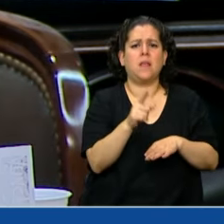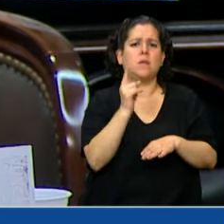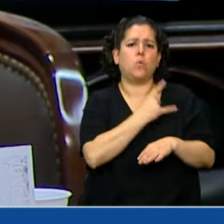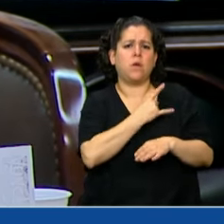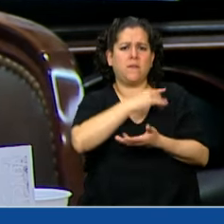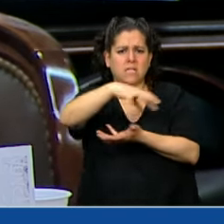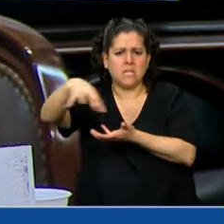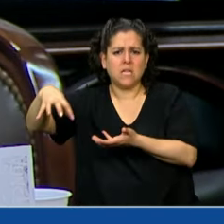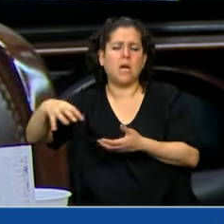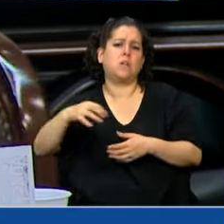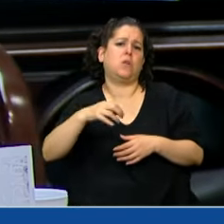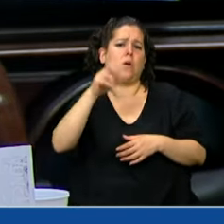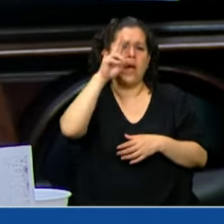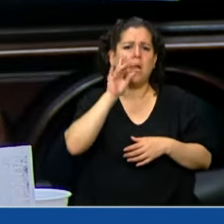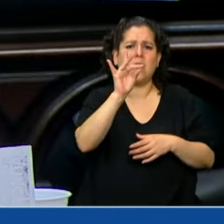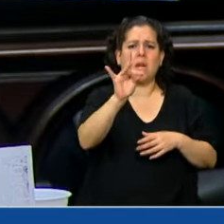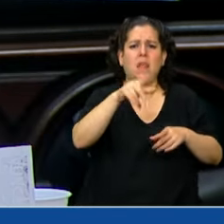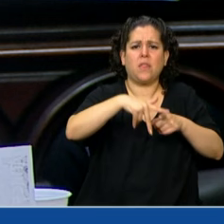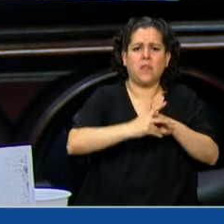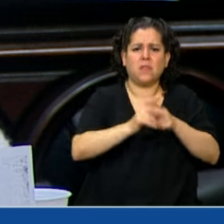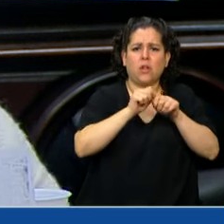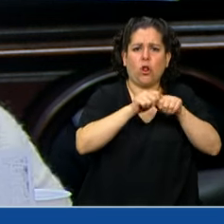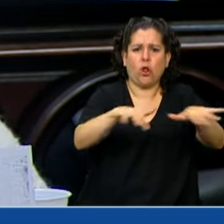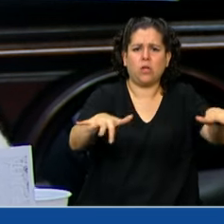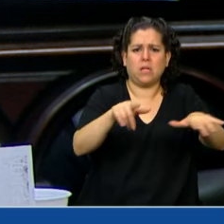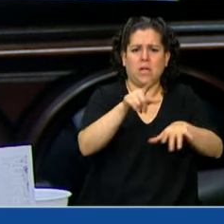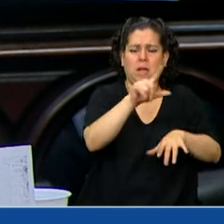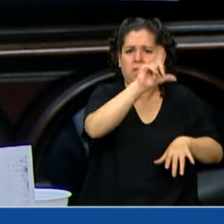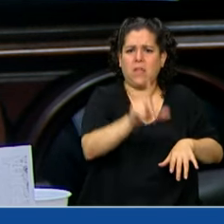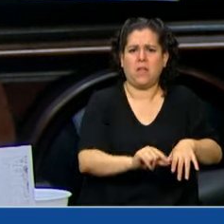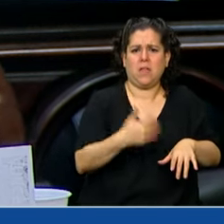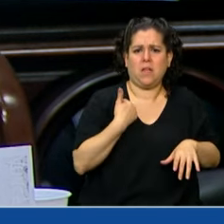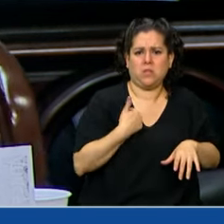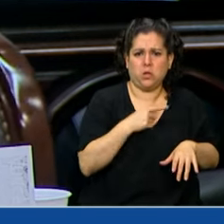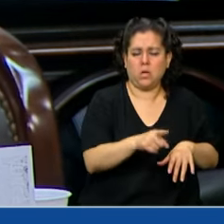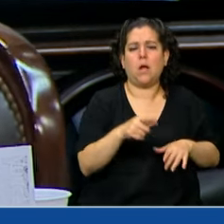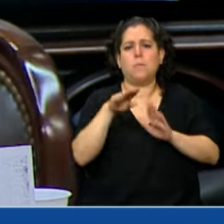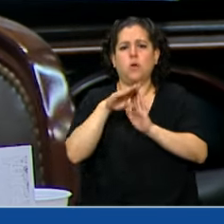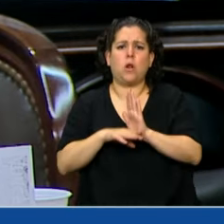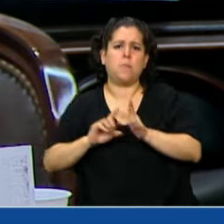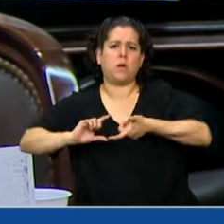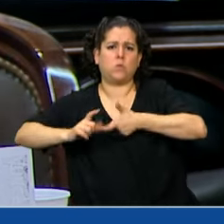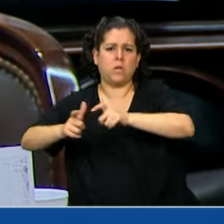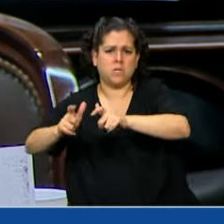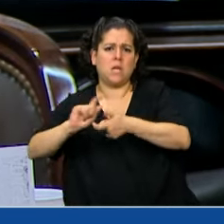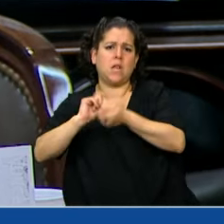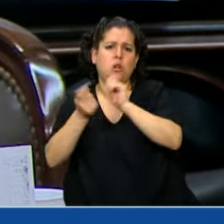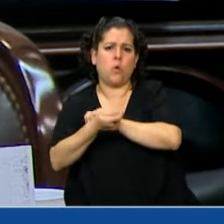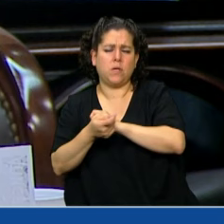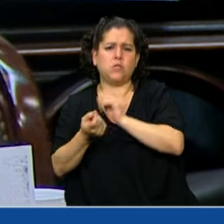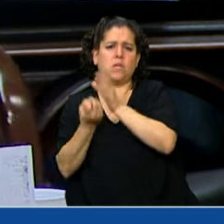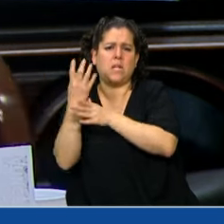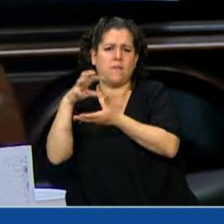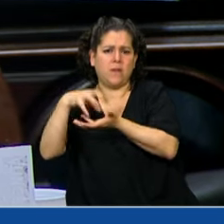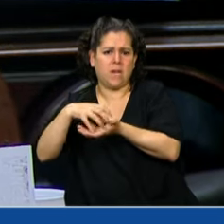interuniversitario la red de vinculación tecnológica de las universidades nacionales el programa de actualización e Innovación transferencia